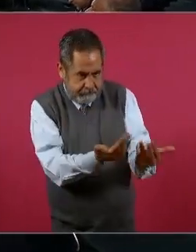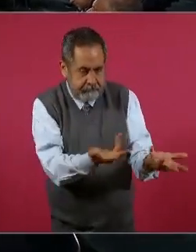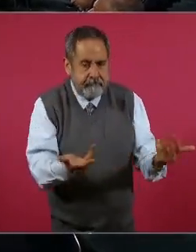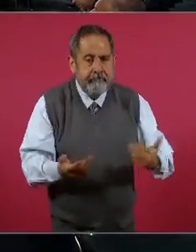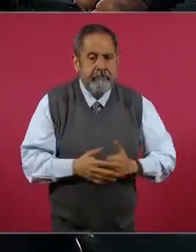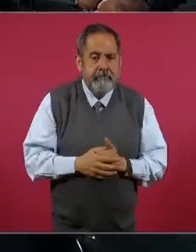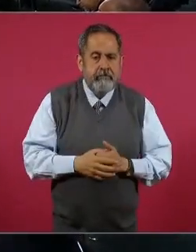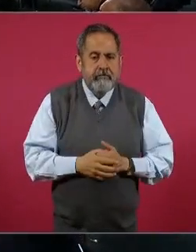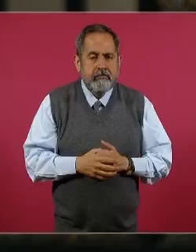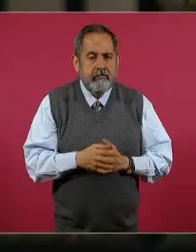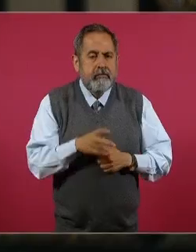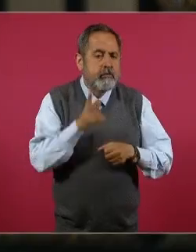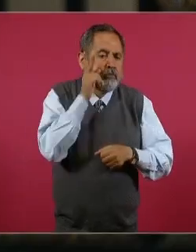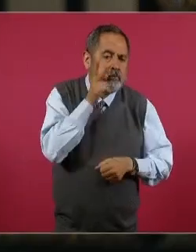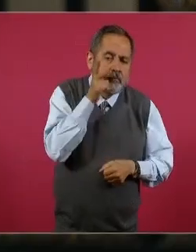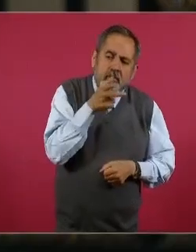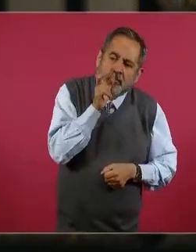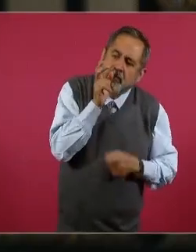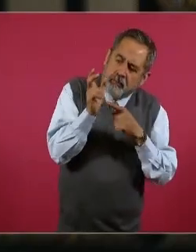¿Qué vino?